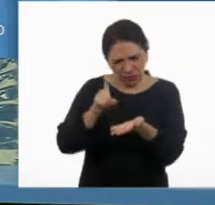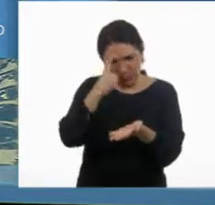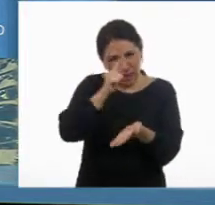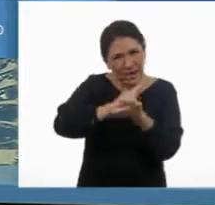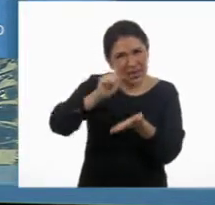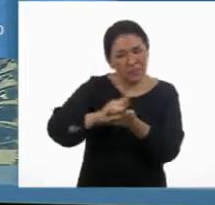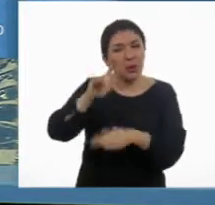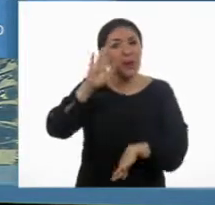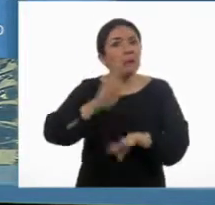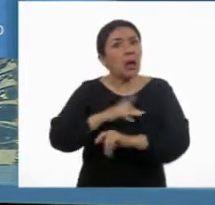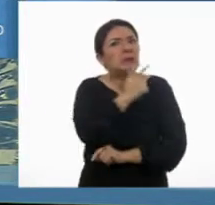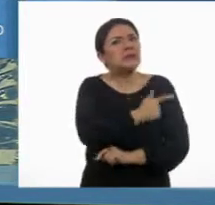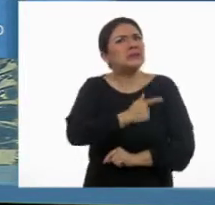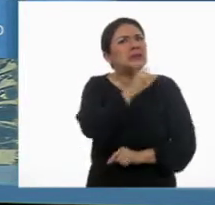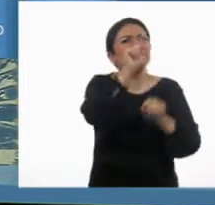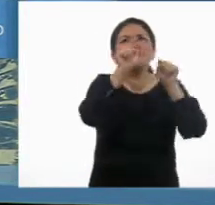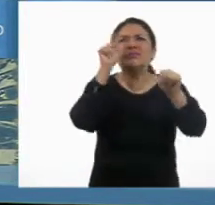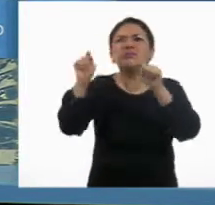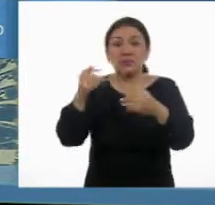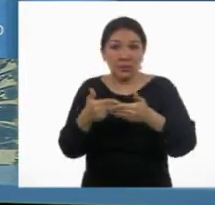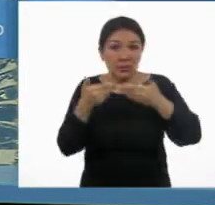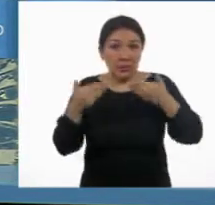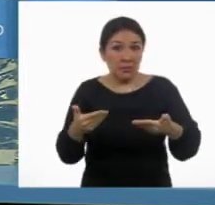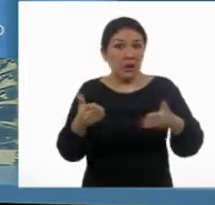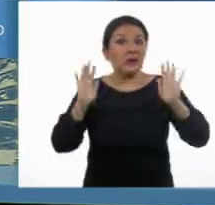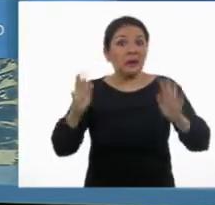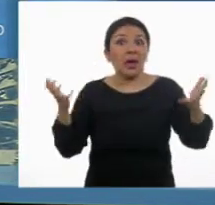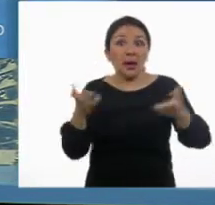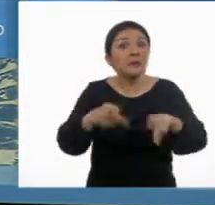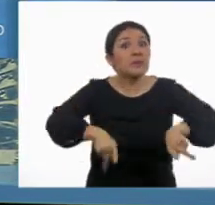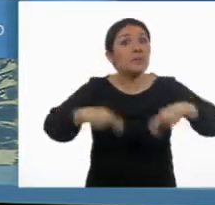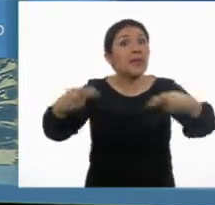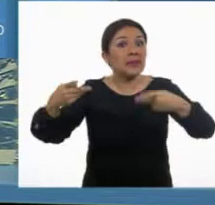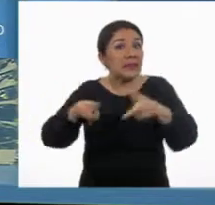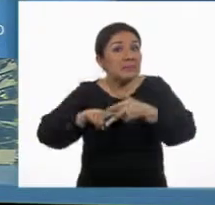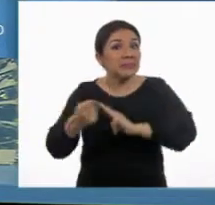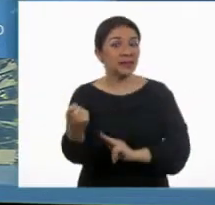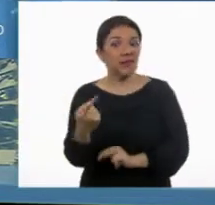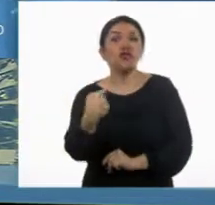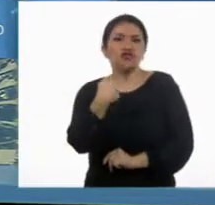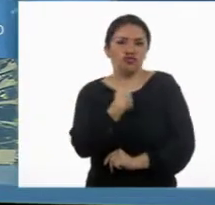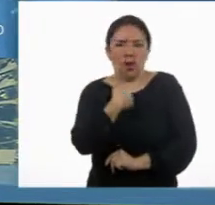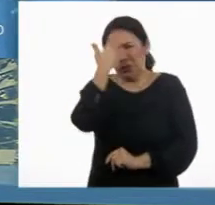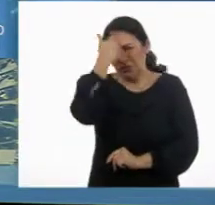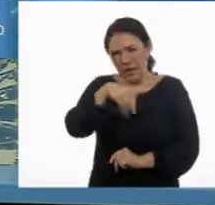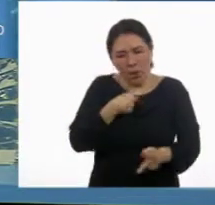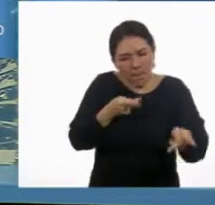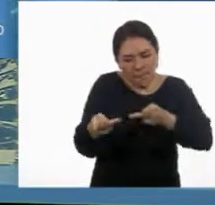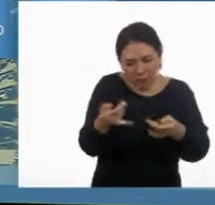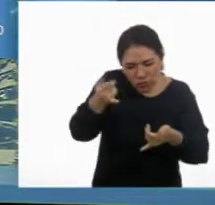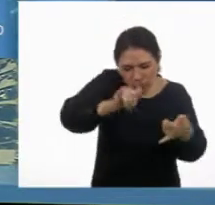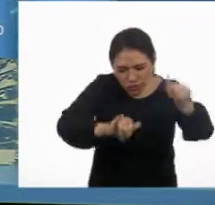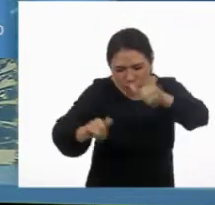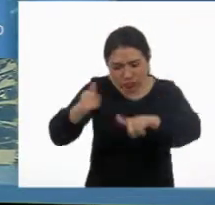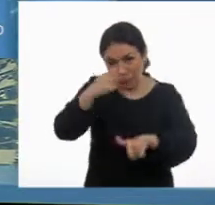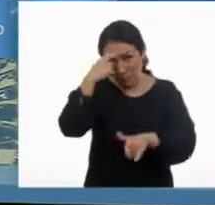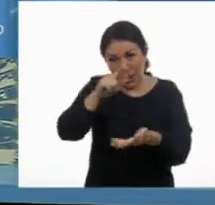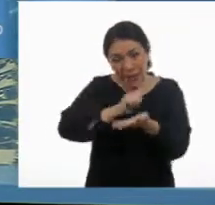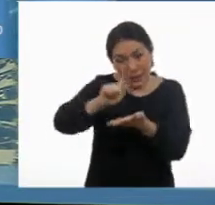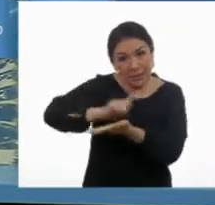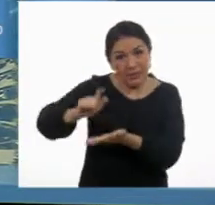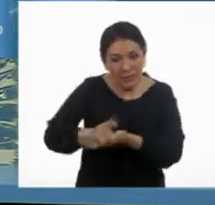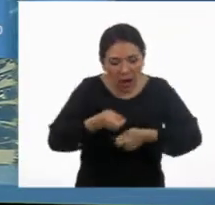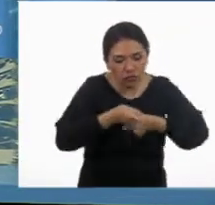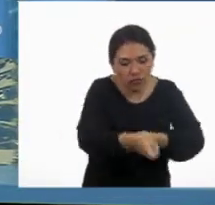desinfectante que ahora se va a dedicar a venderlas. Y como yo ya sé preparar la mezcla para limpiar